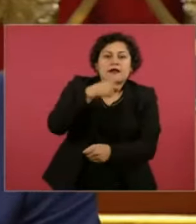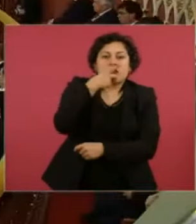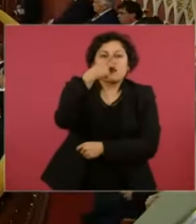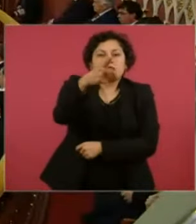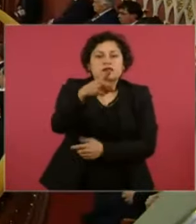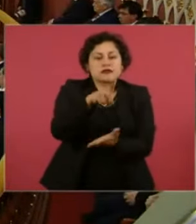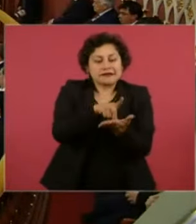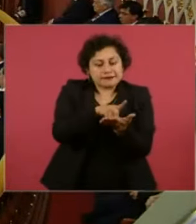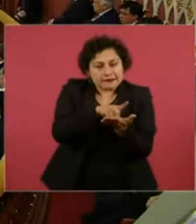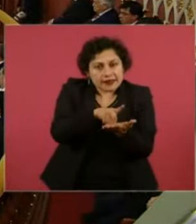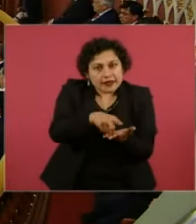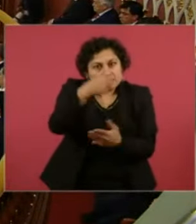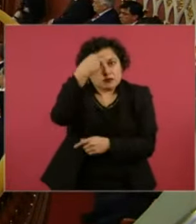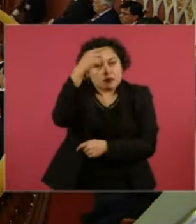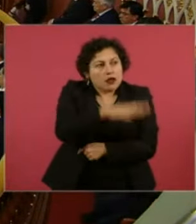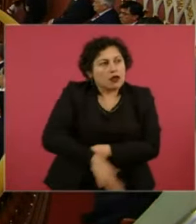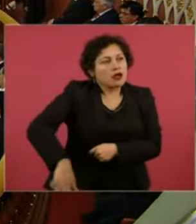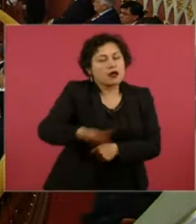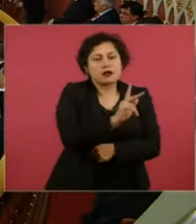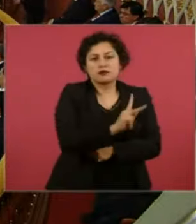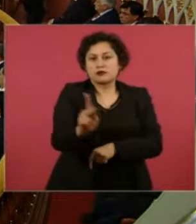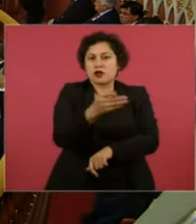presidente López Obrador